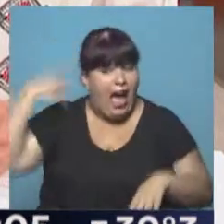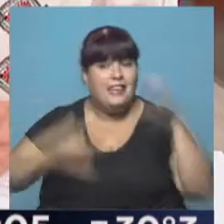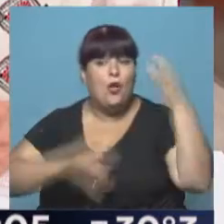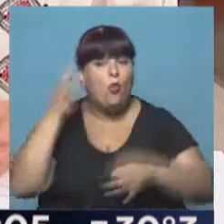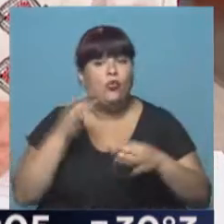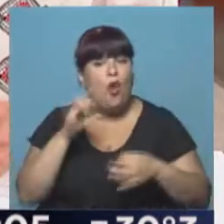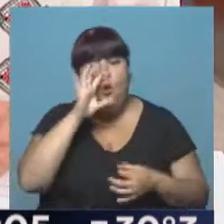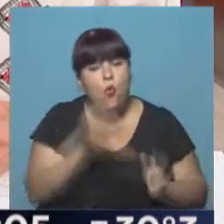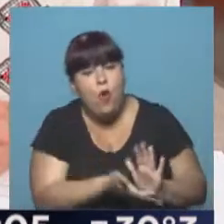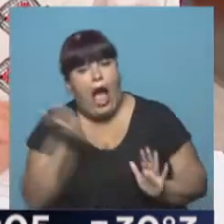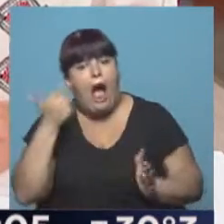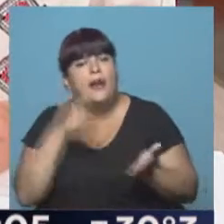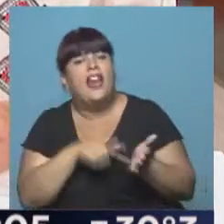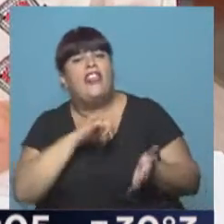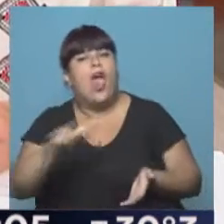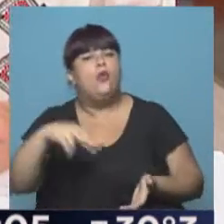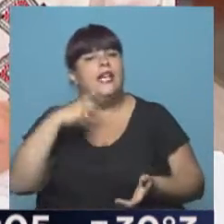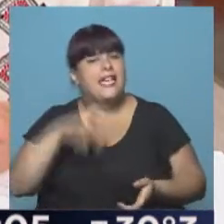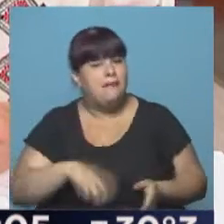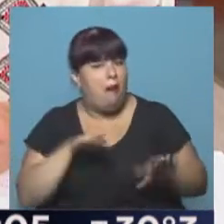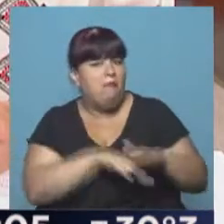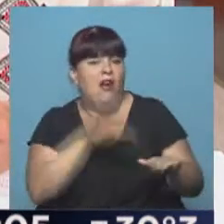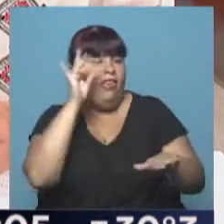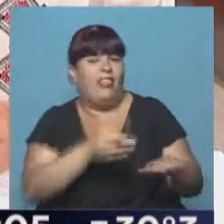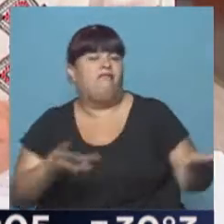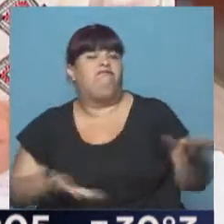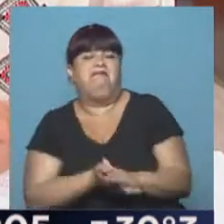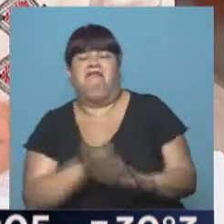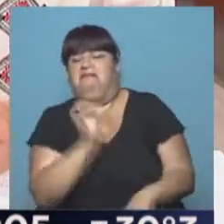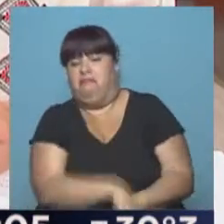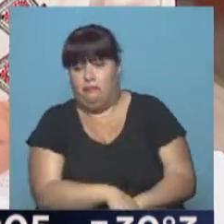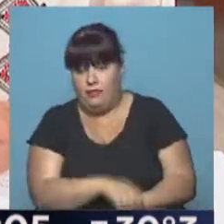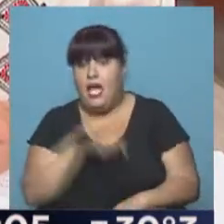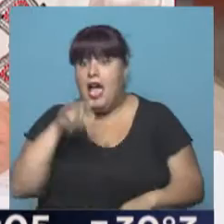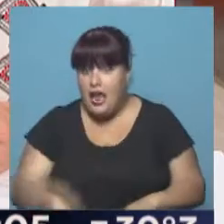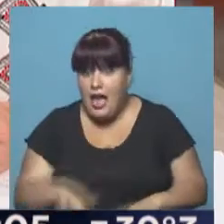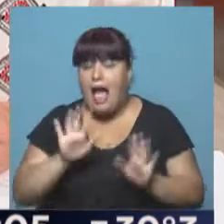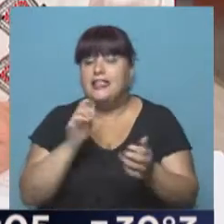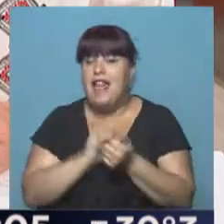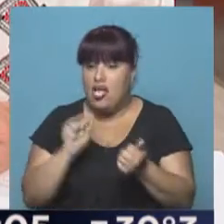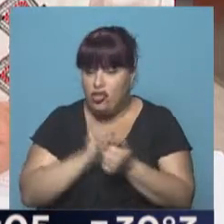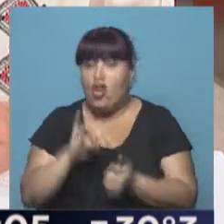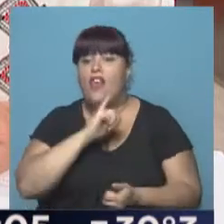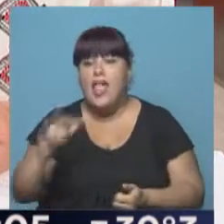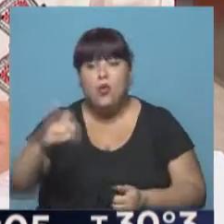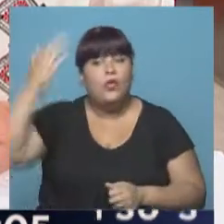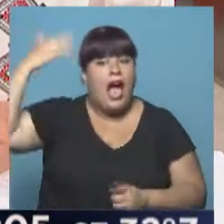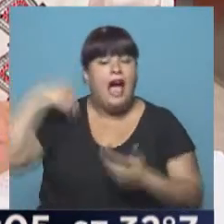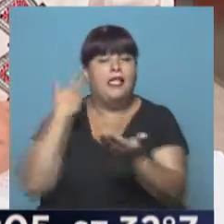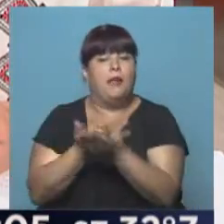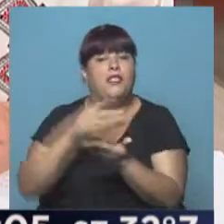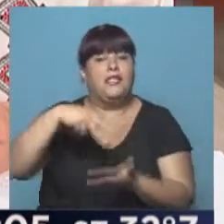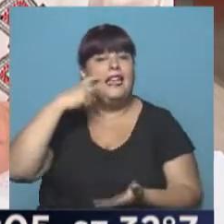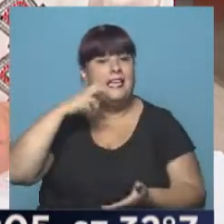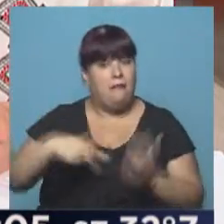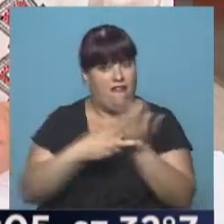justicia nunca abrió la denuncia de Nisman, directamente la desestimó. Esta es la historia de la denuncia que en su momento presentó